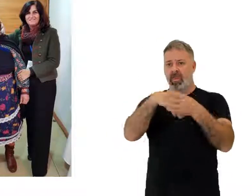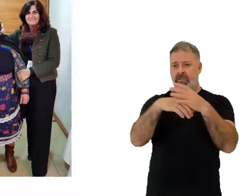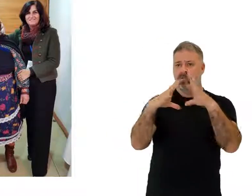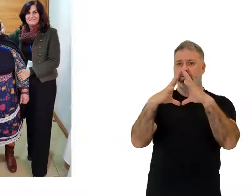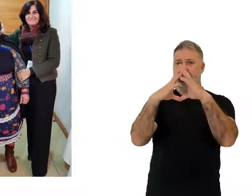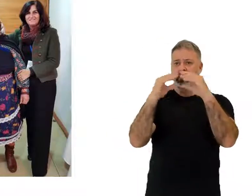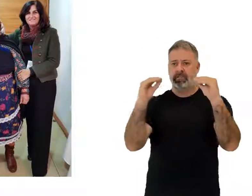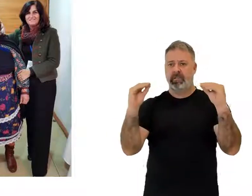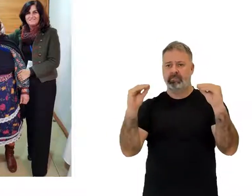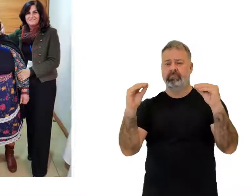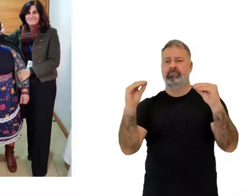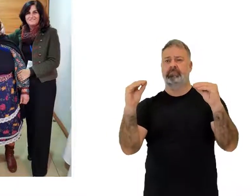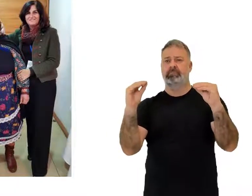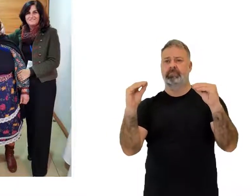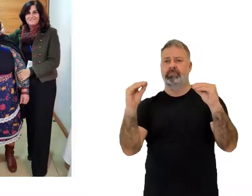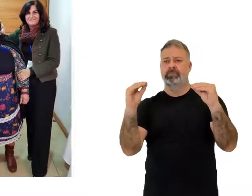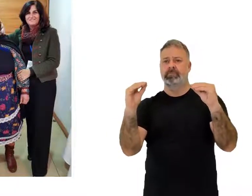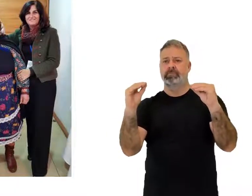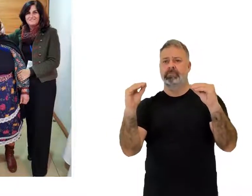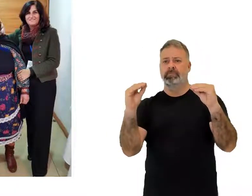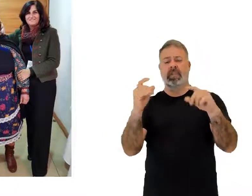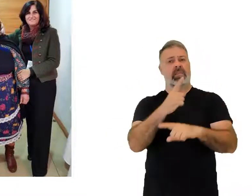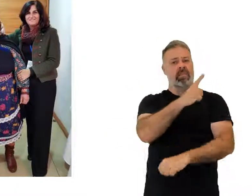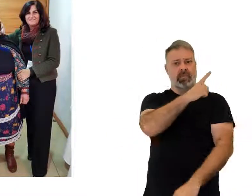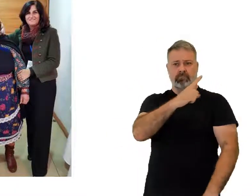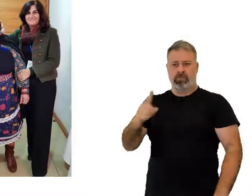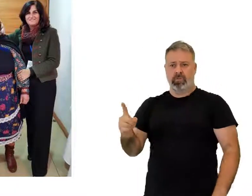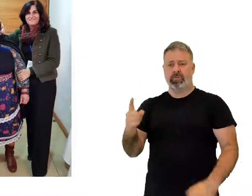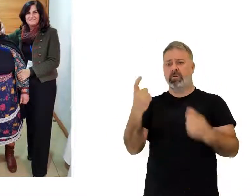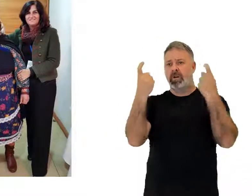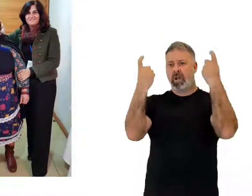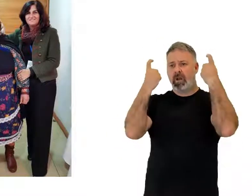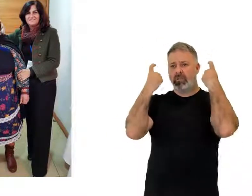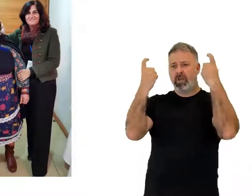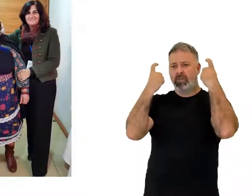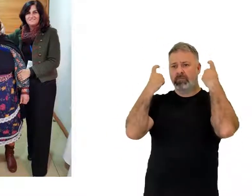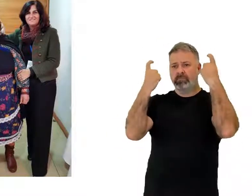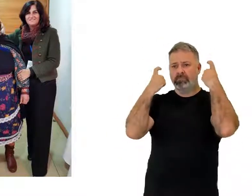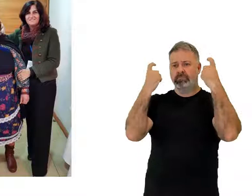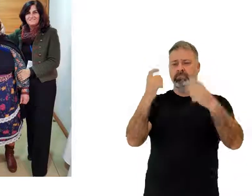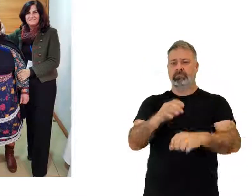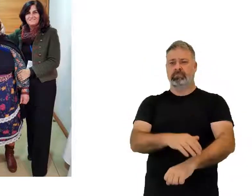universidad, como tampoco el alumnado.